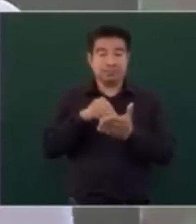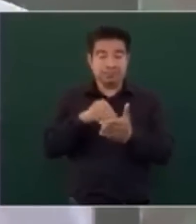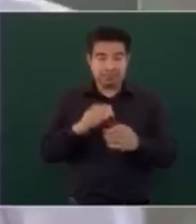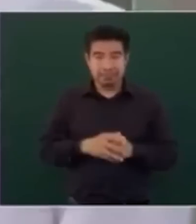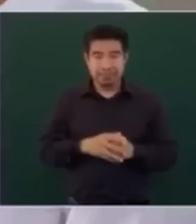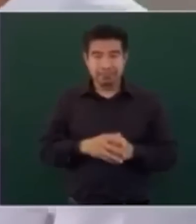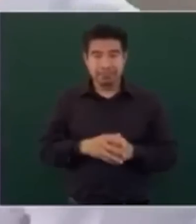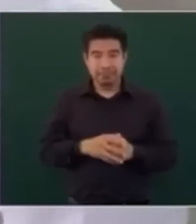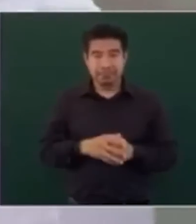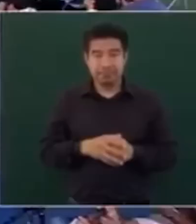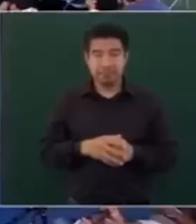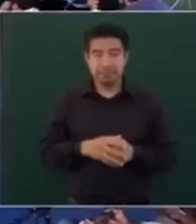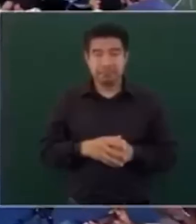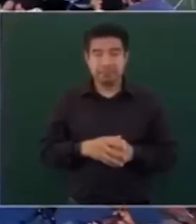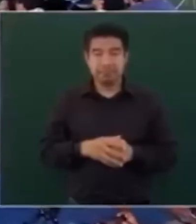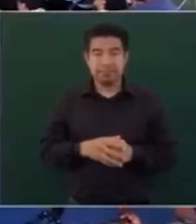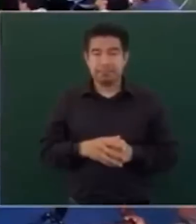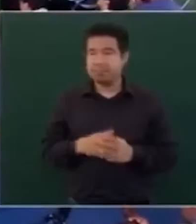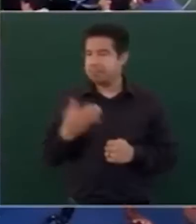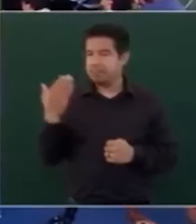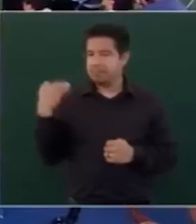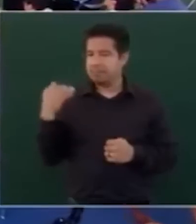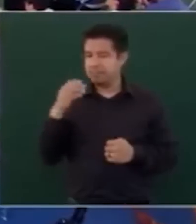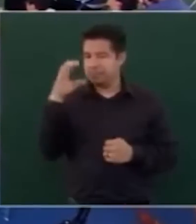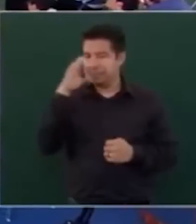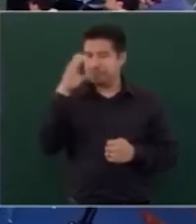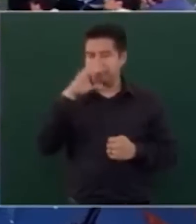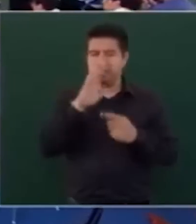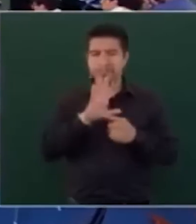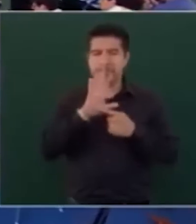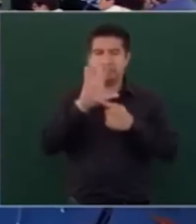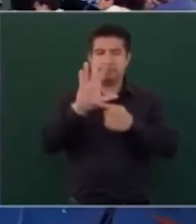Hace poco, no sé si tienes ahí la foto,